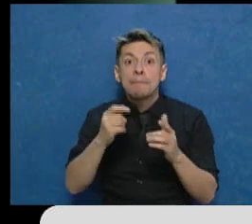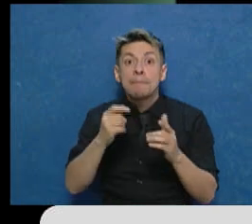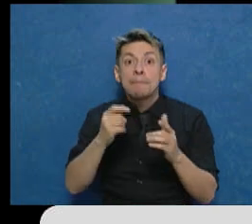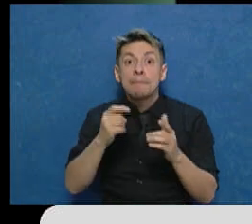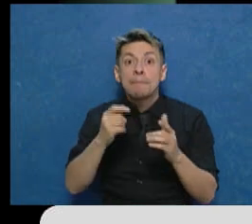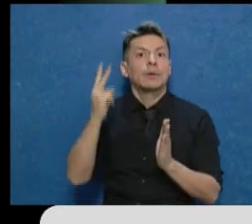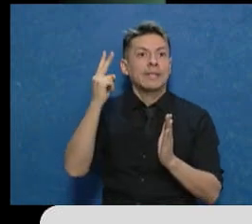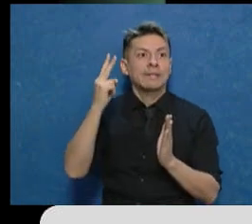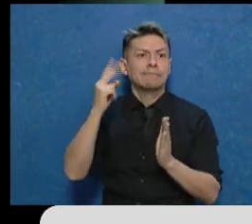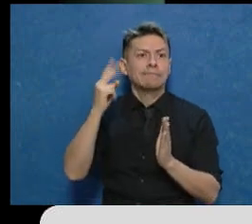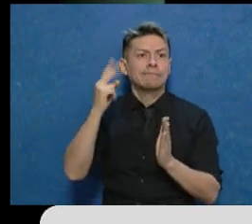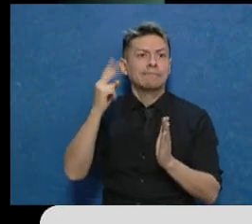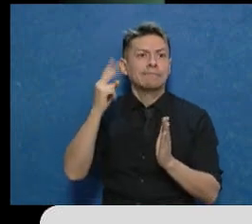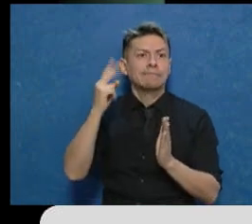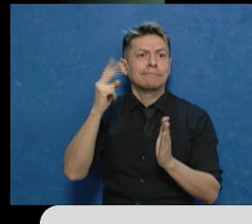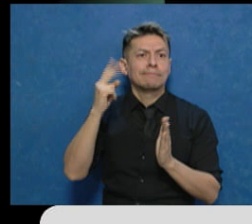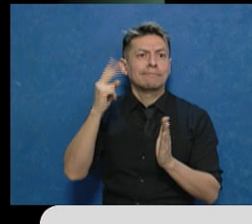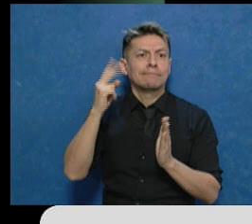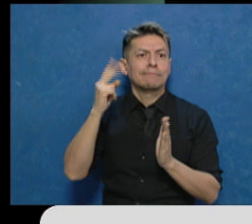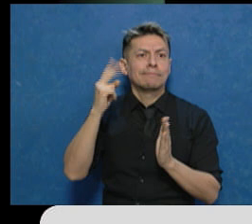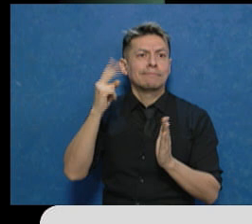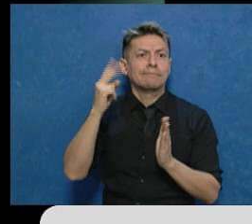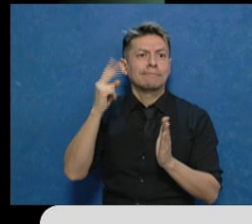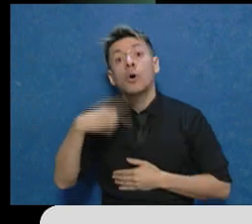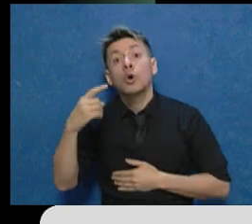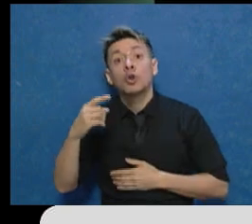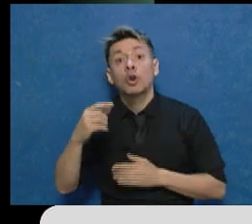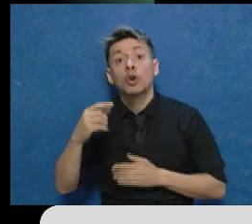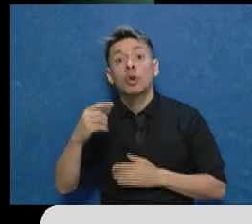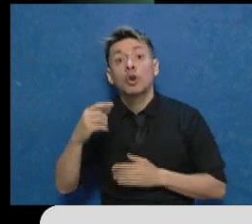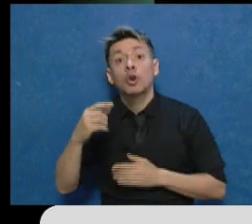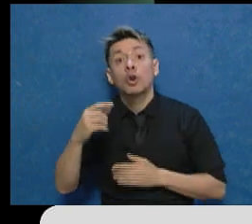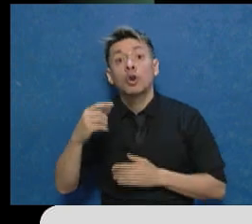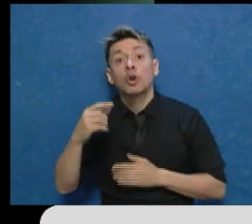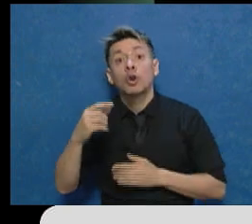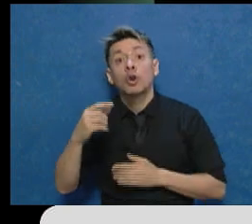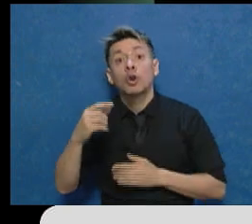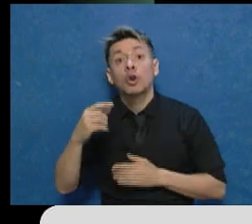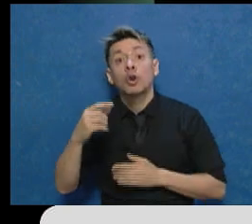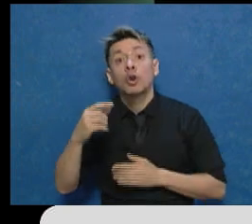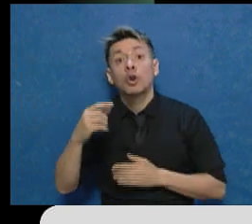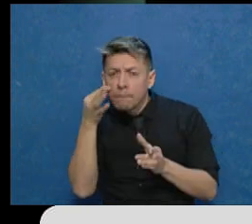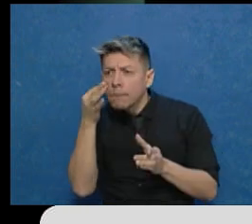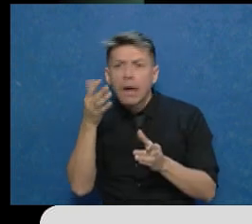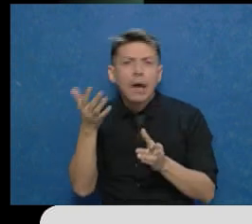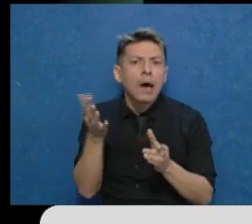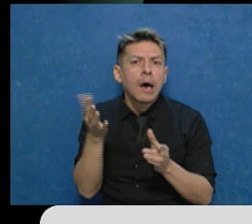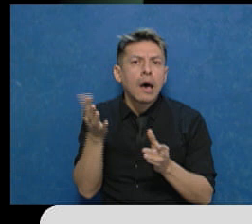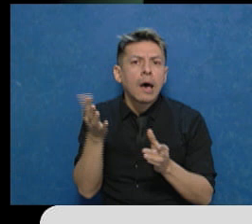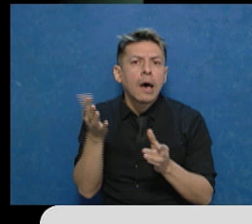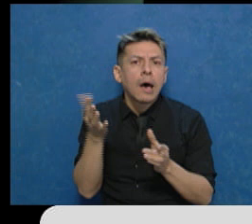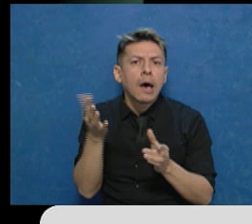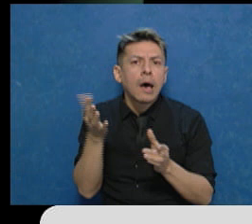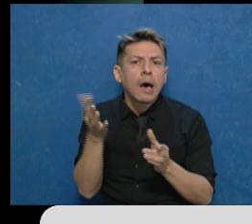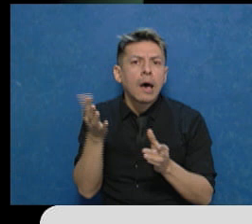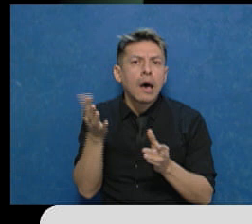ocurrido en las últimas horas. Y otro, en el cual están pidiendo la colaboración a vecinos o a personas que hayan pasado por el lugar para ver si puede aportar